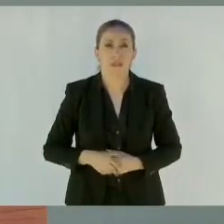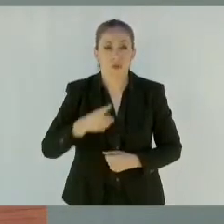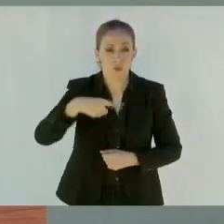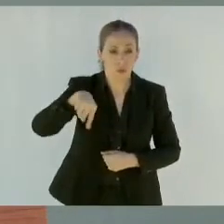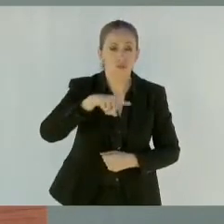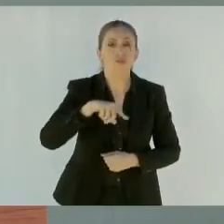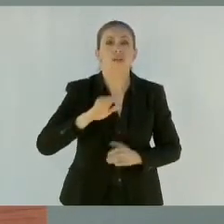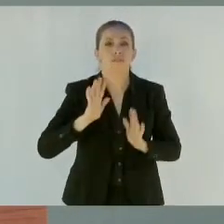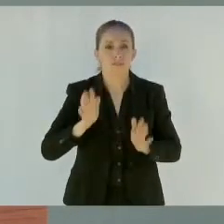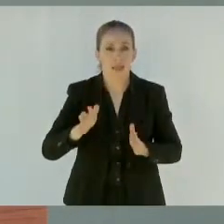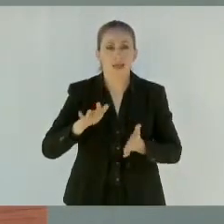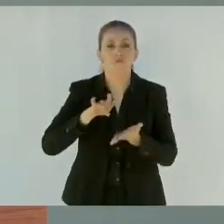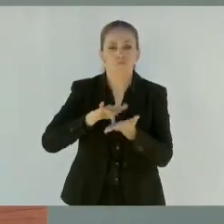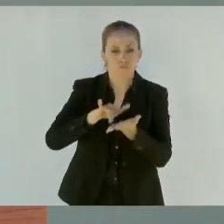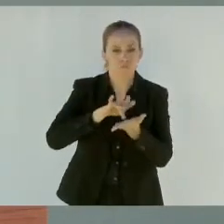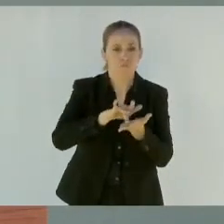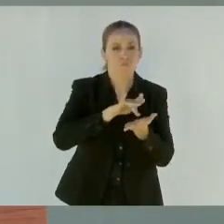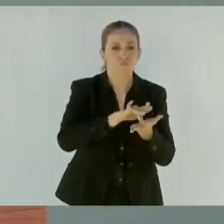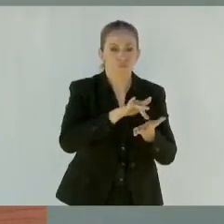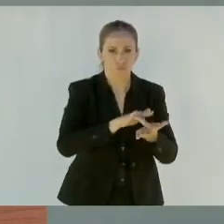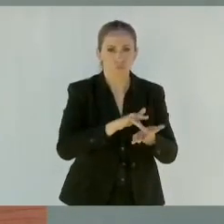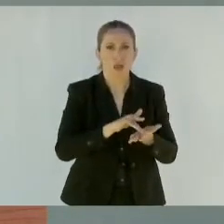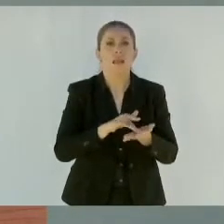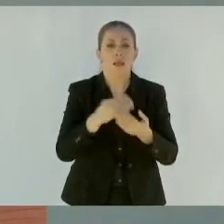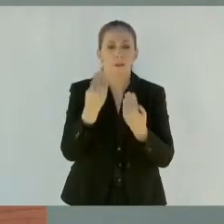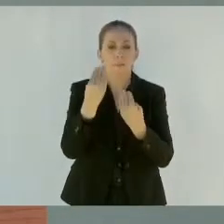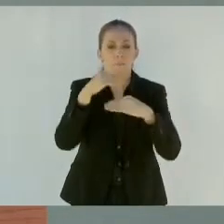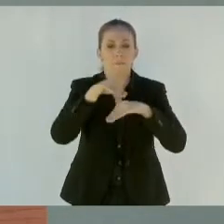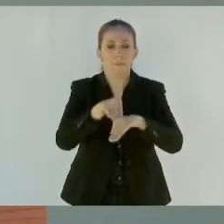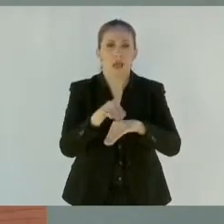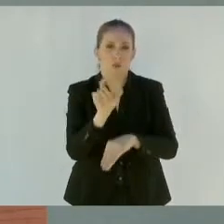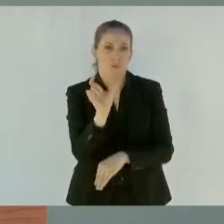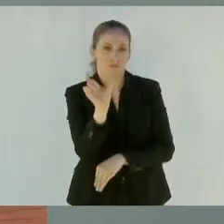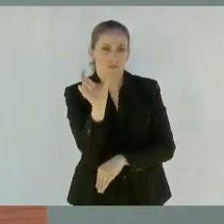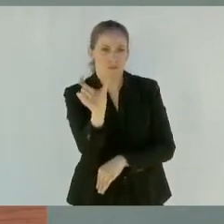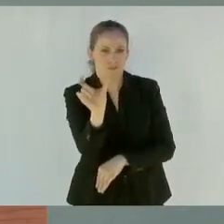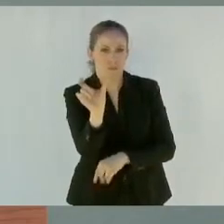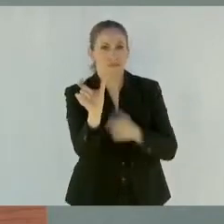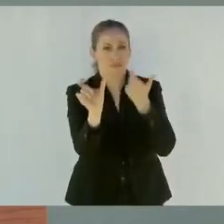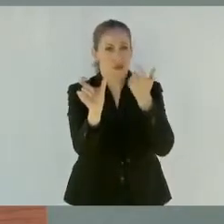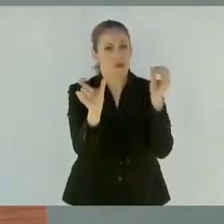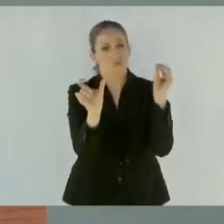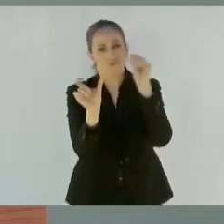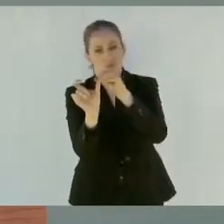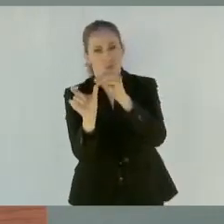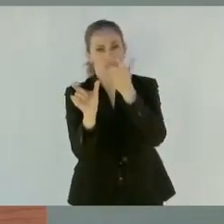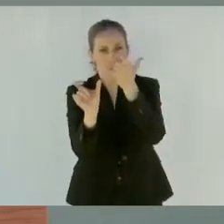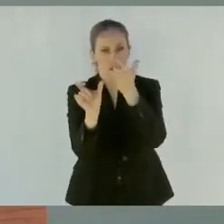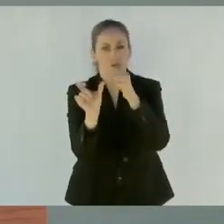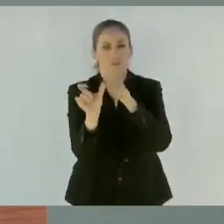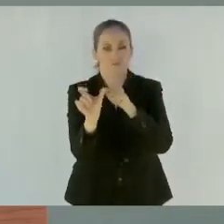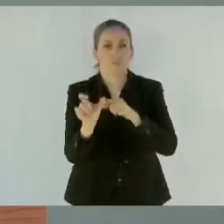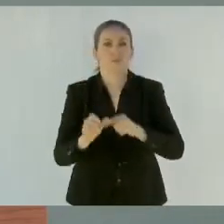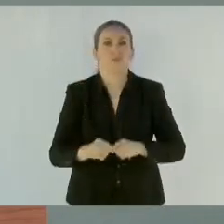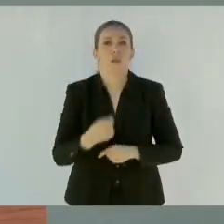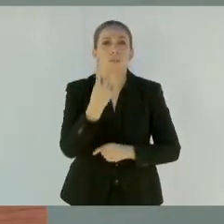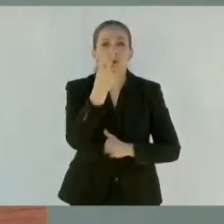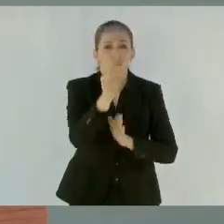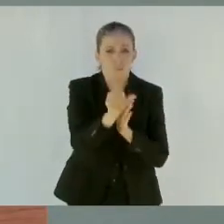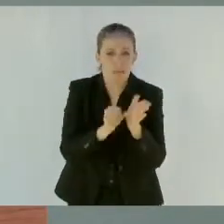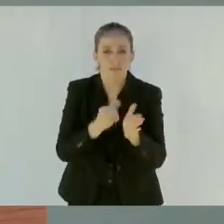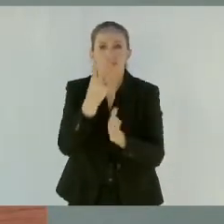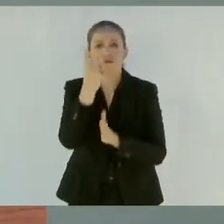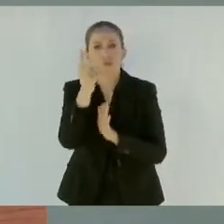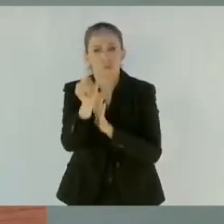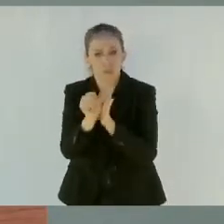apoyos en una cuenta bancaria. Ya tienen